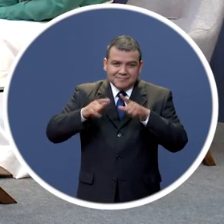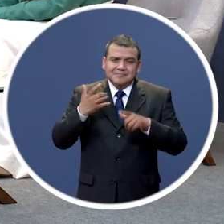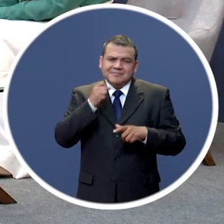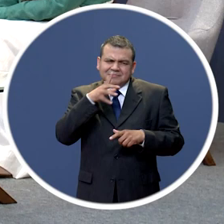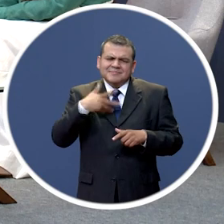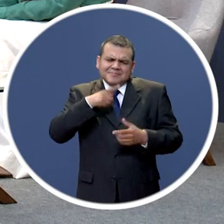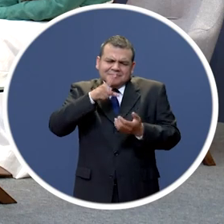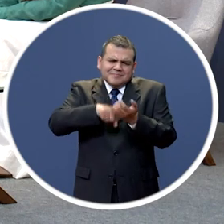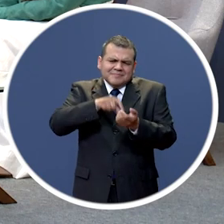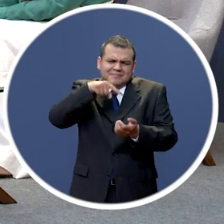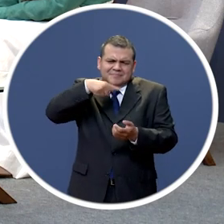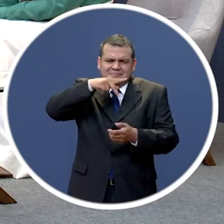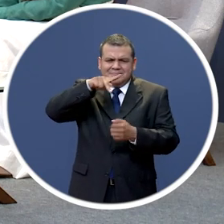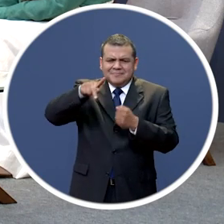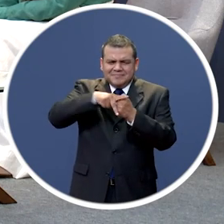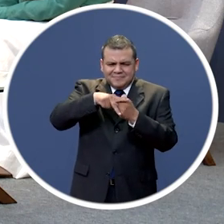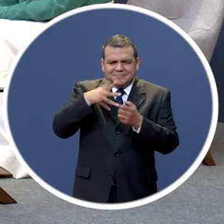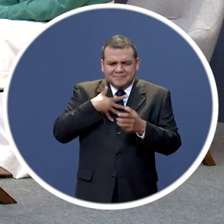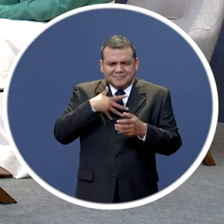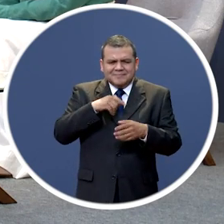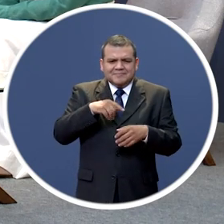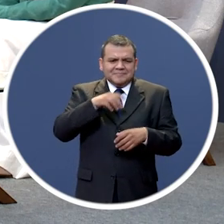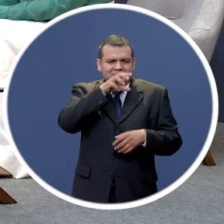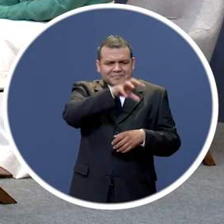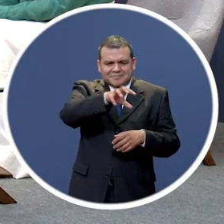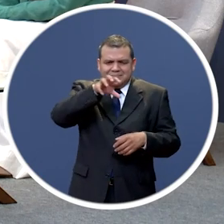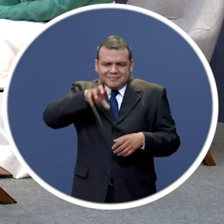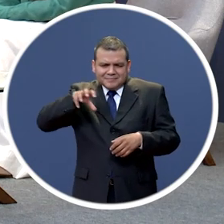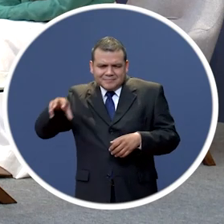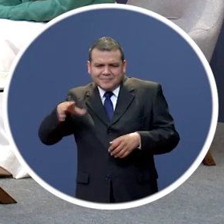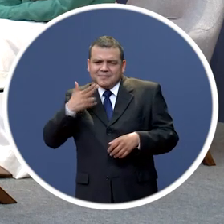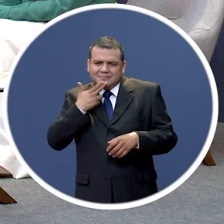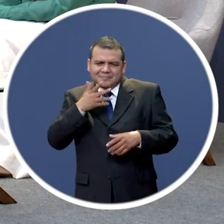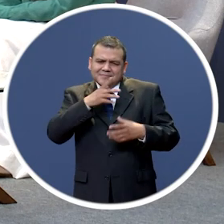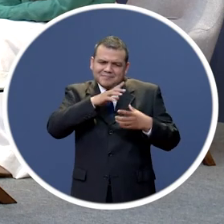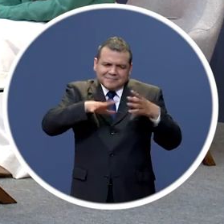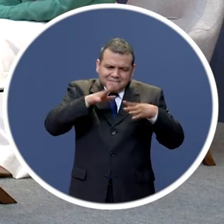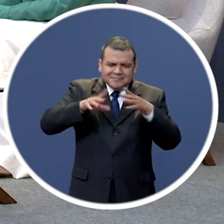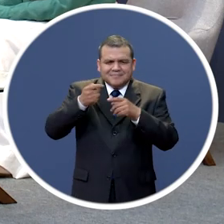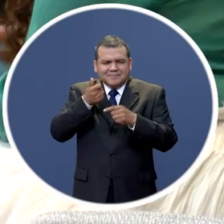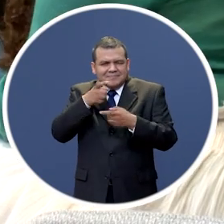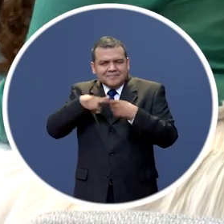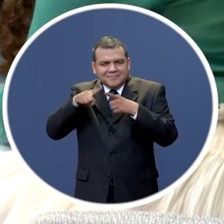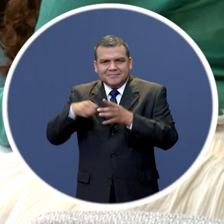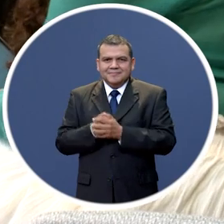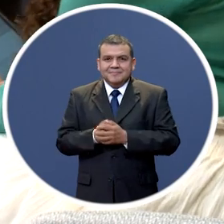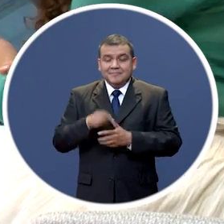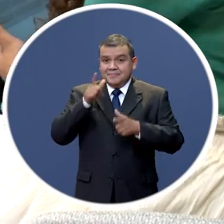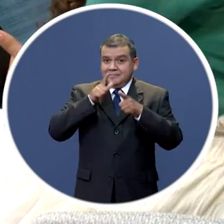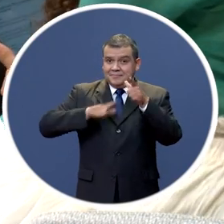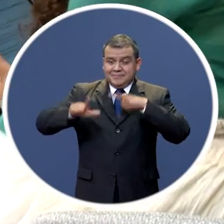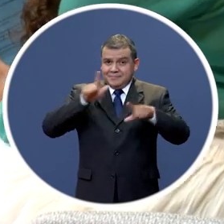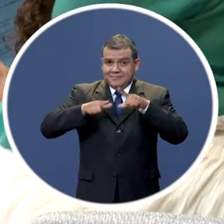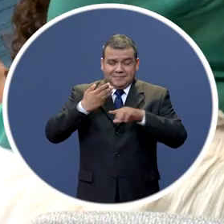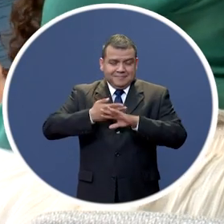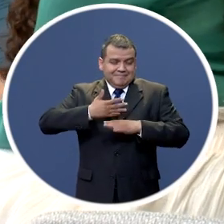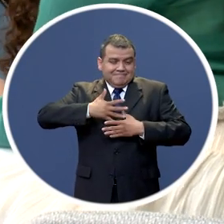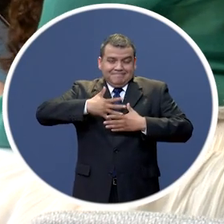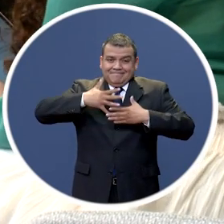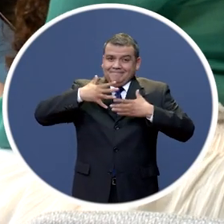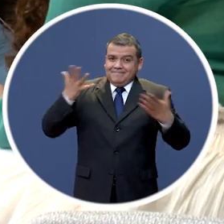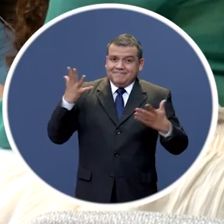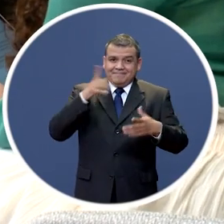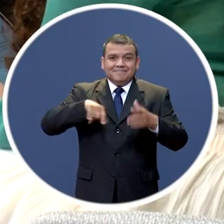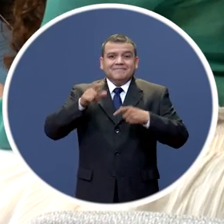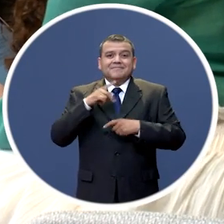hay regionalismos también. La lengua de señas es muy vasta en vocabulario, en gramática.